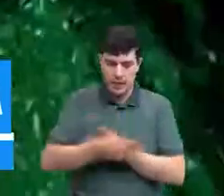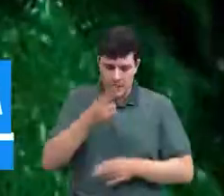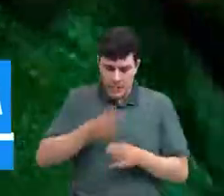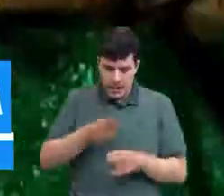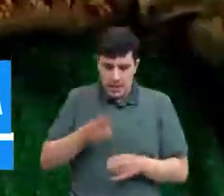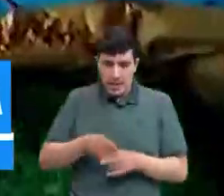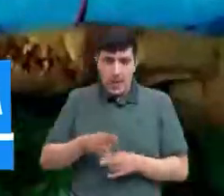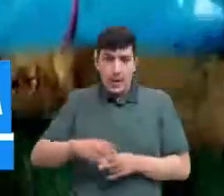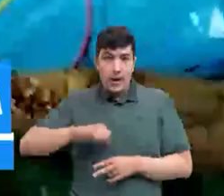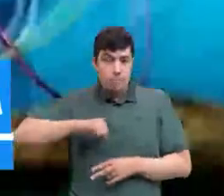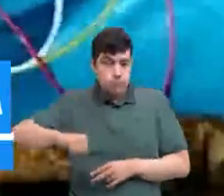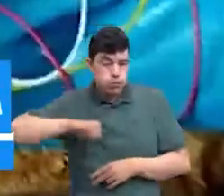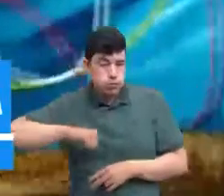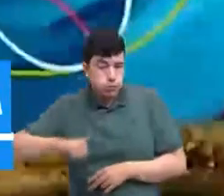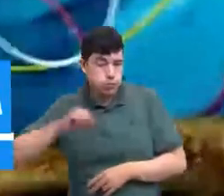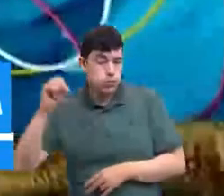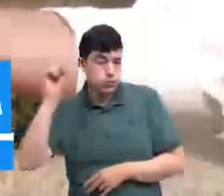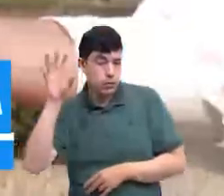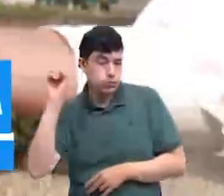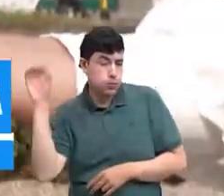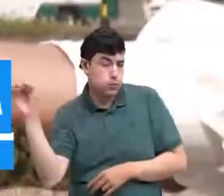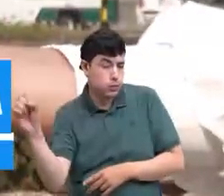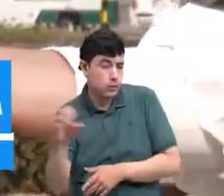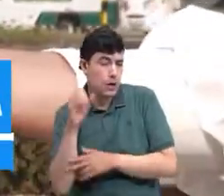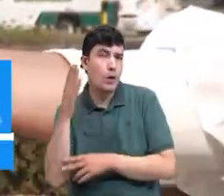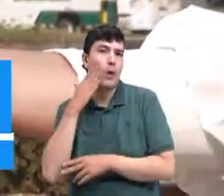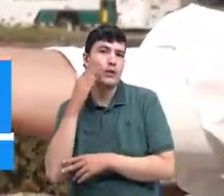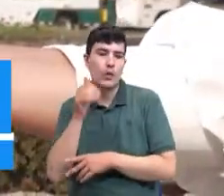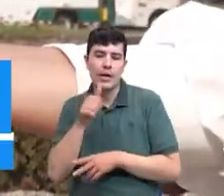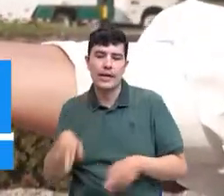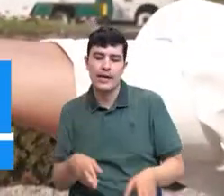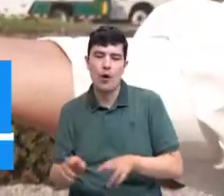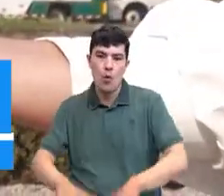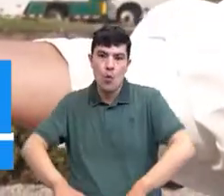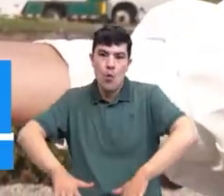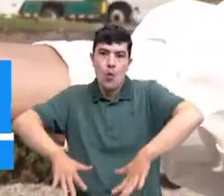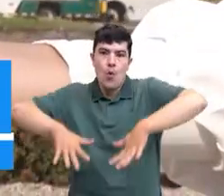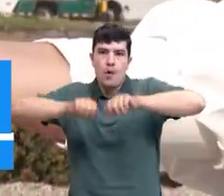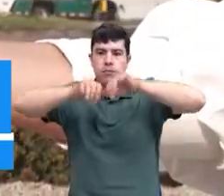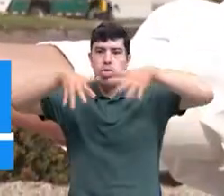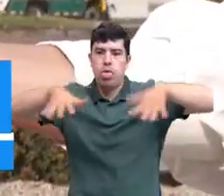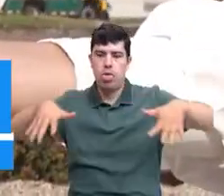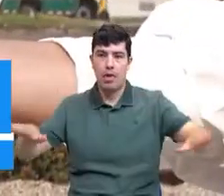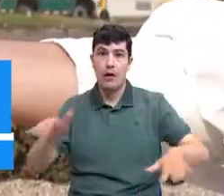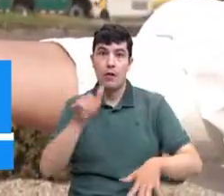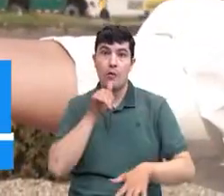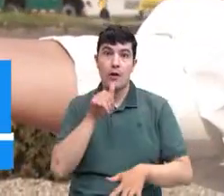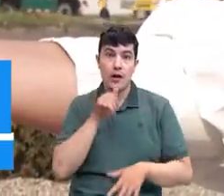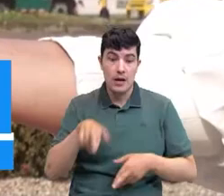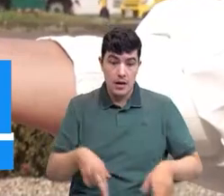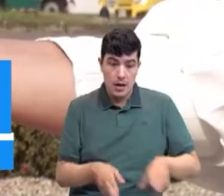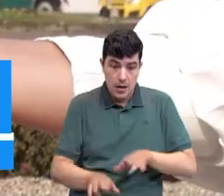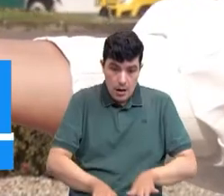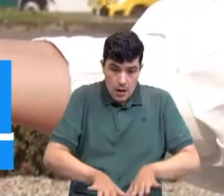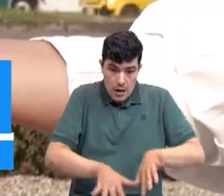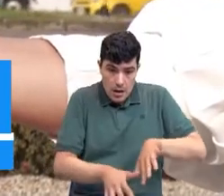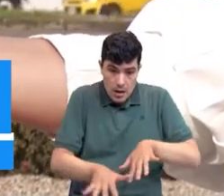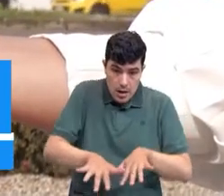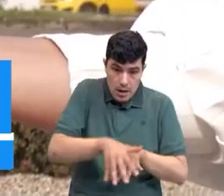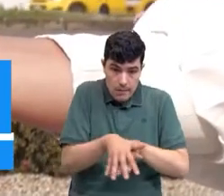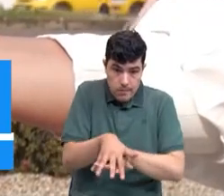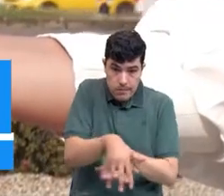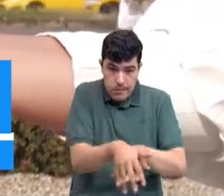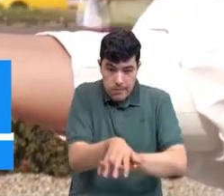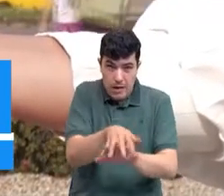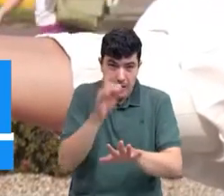Alarma para Emergencia e Inundación en los Ríos. Este se trata que a medida de que vaya creciendo el caudal del río gracias a